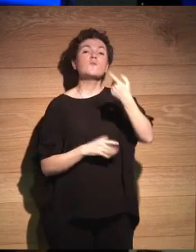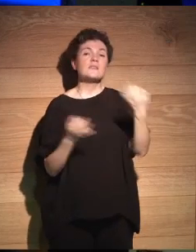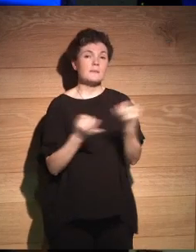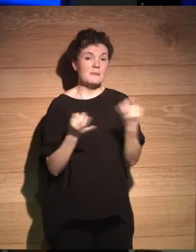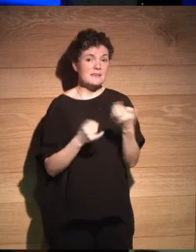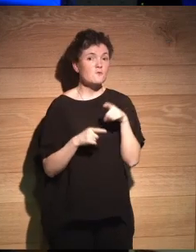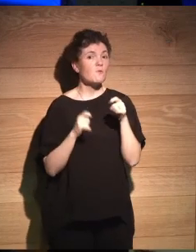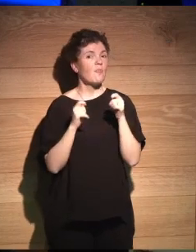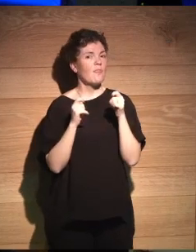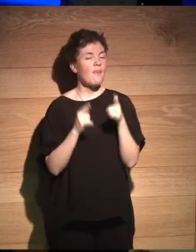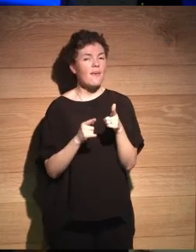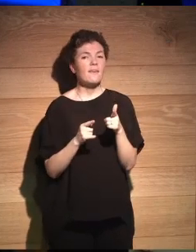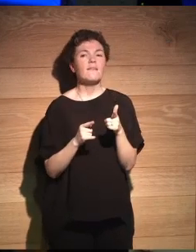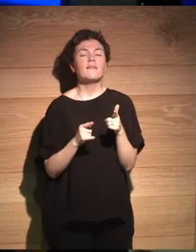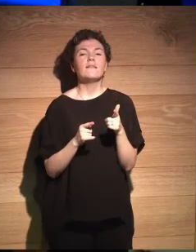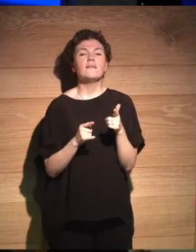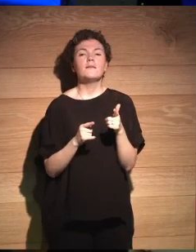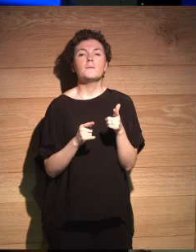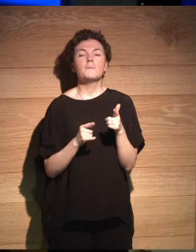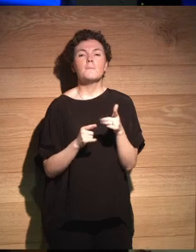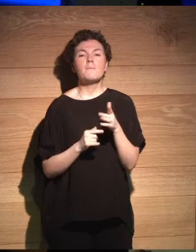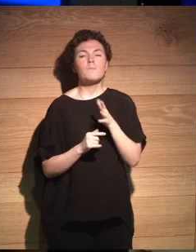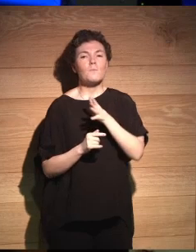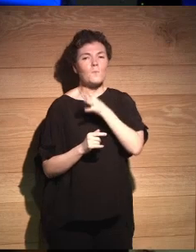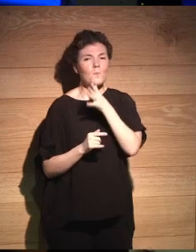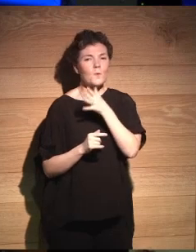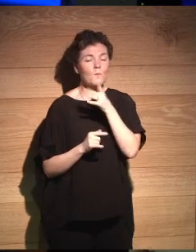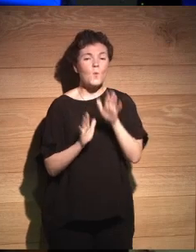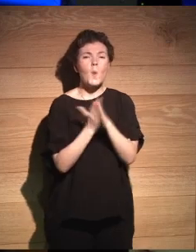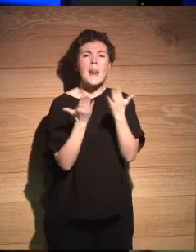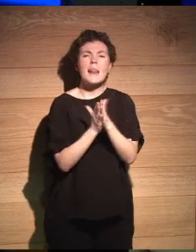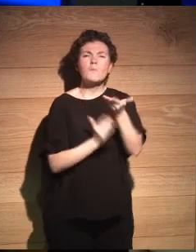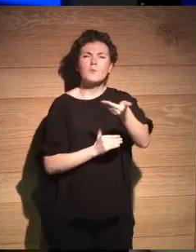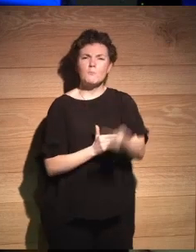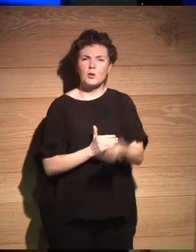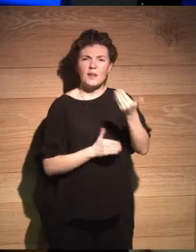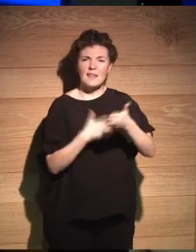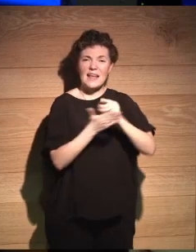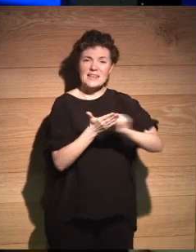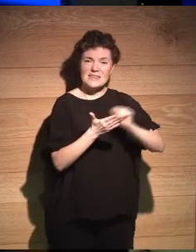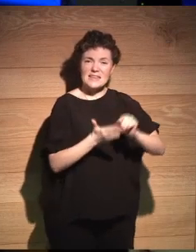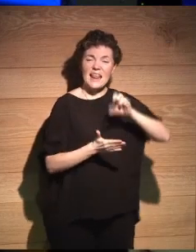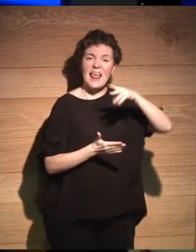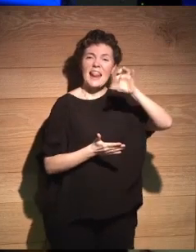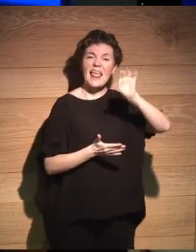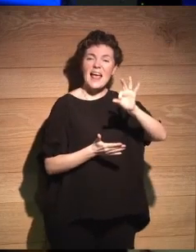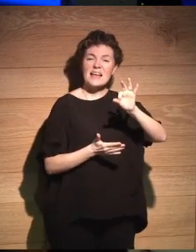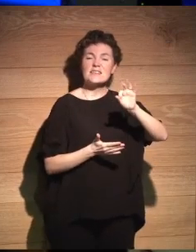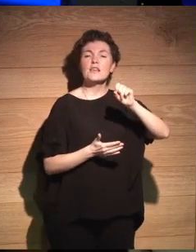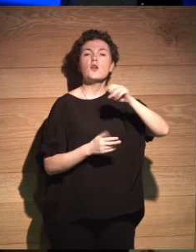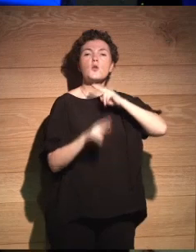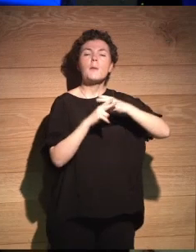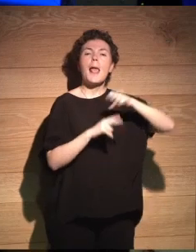después fue la causa de un libro muy importante del escritor austríaco Elias Canetti, Masa y